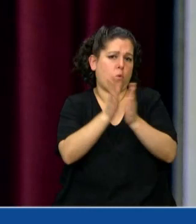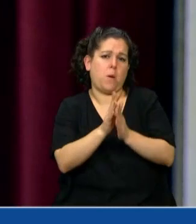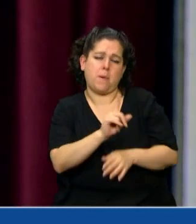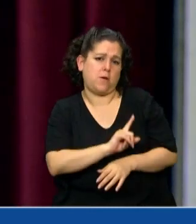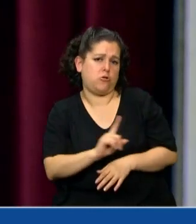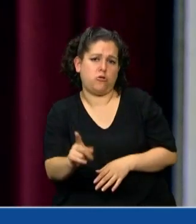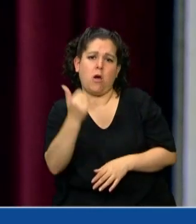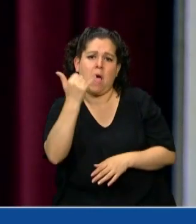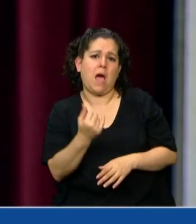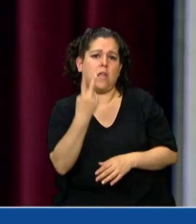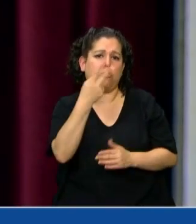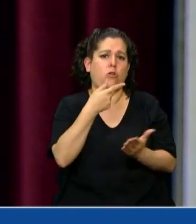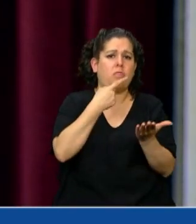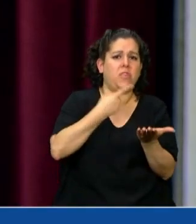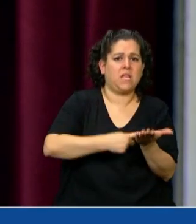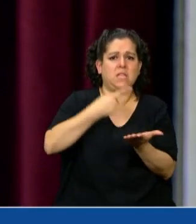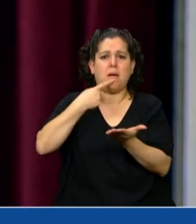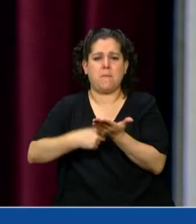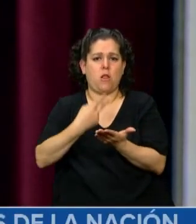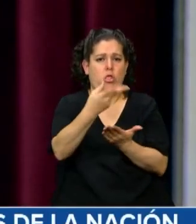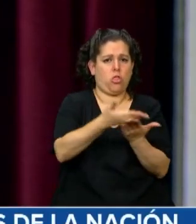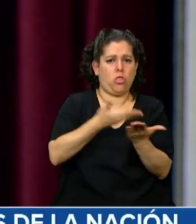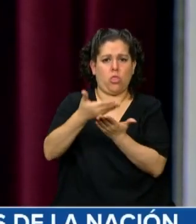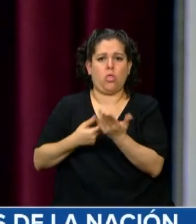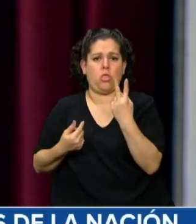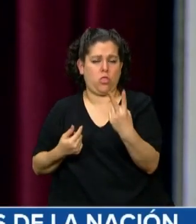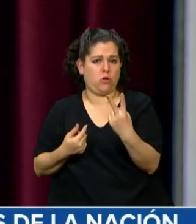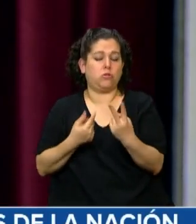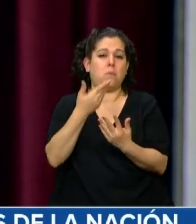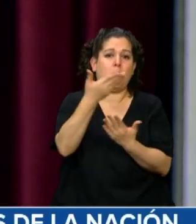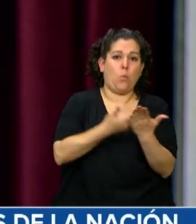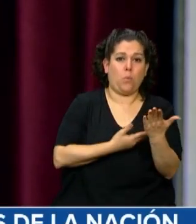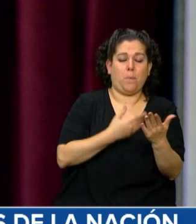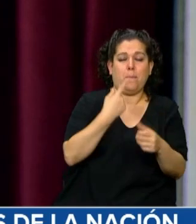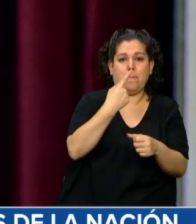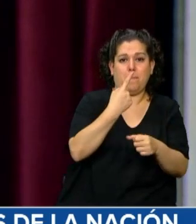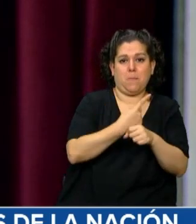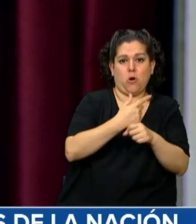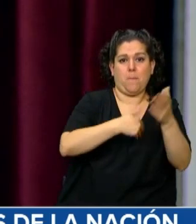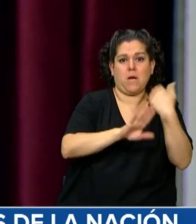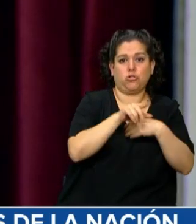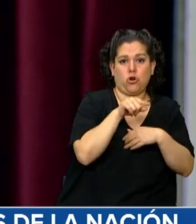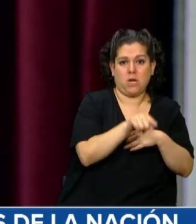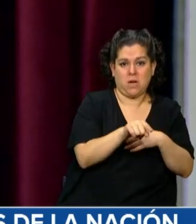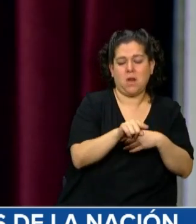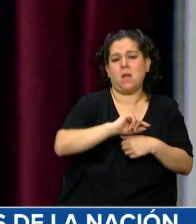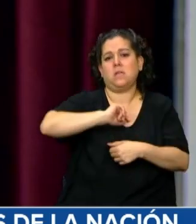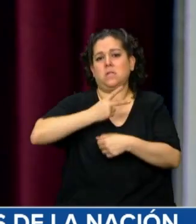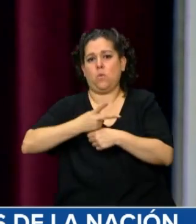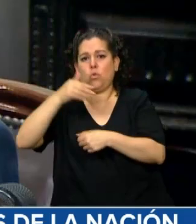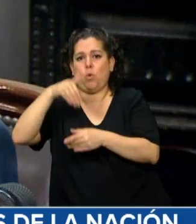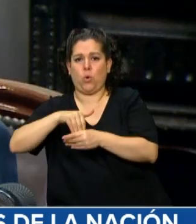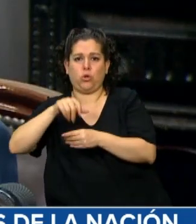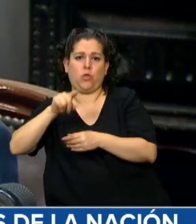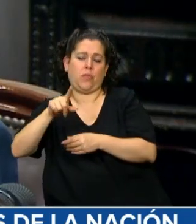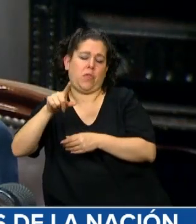pero hay dos dictámenes. Se vota primero el dictamen de mayoría y después se vota el dictamen de minoría